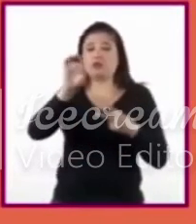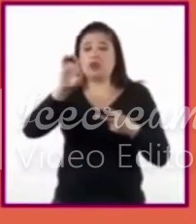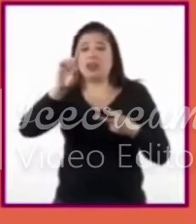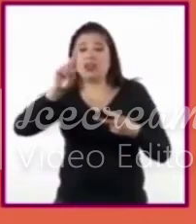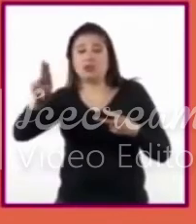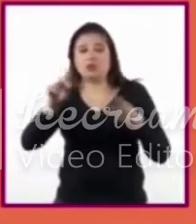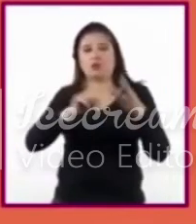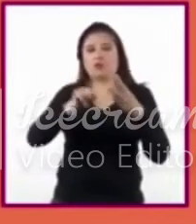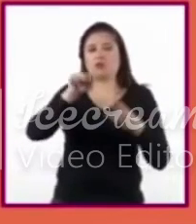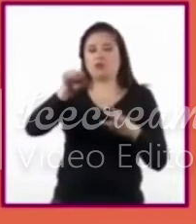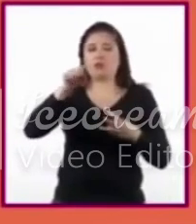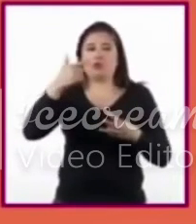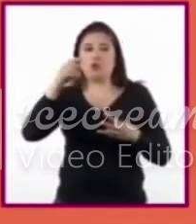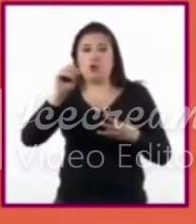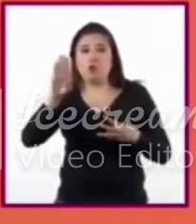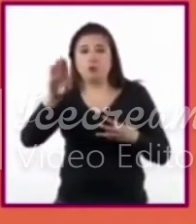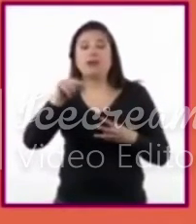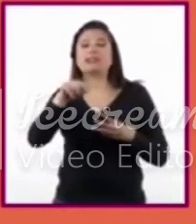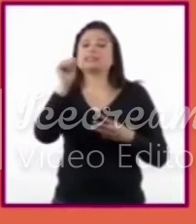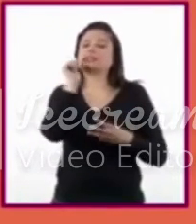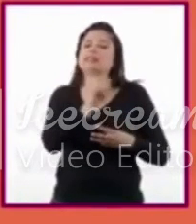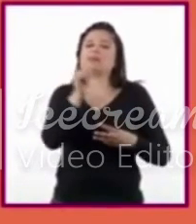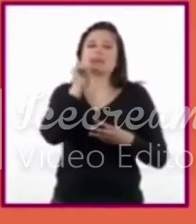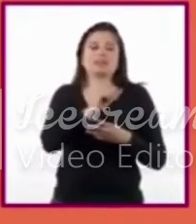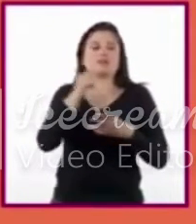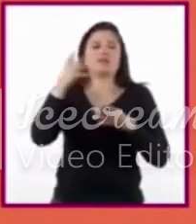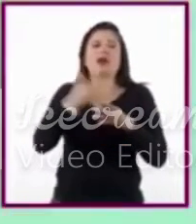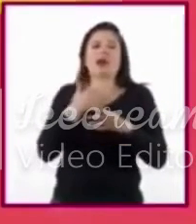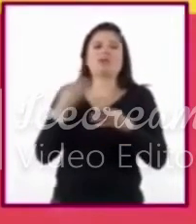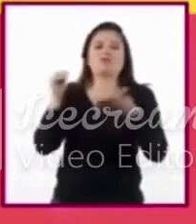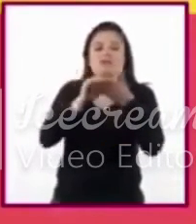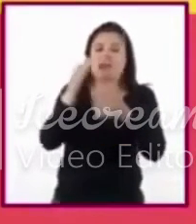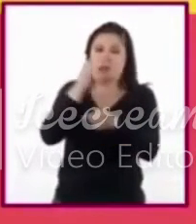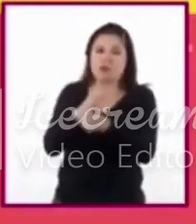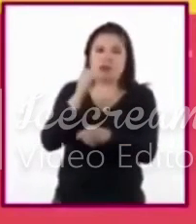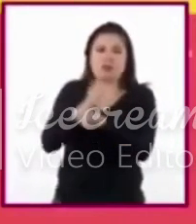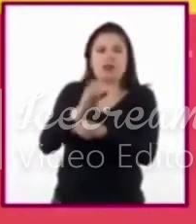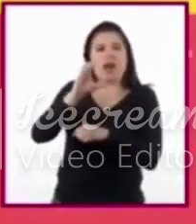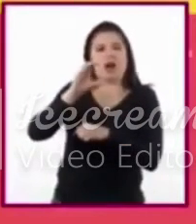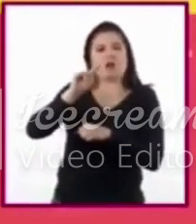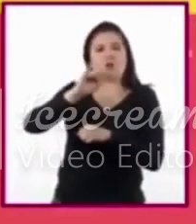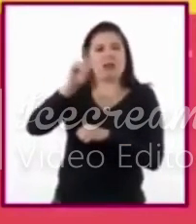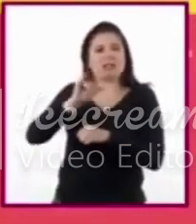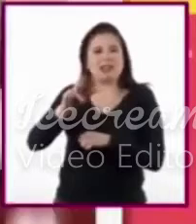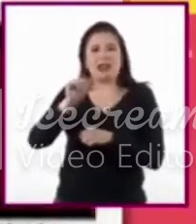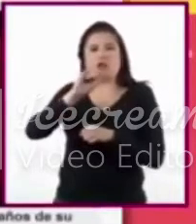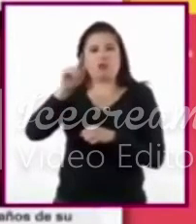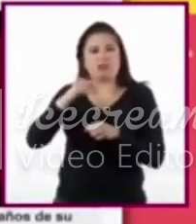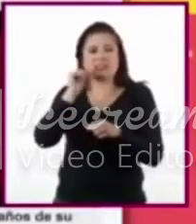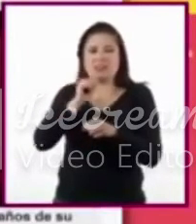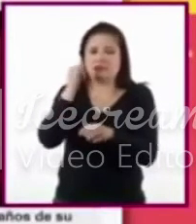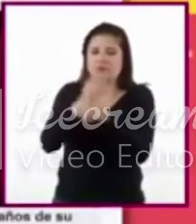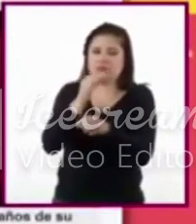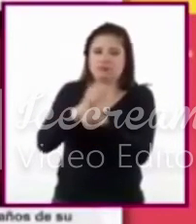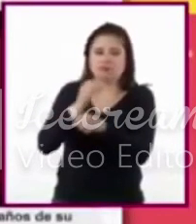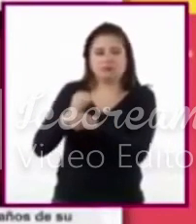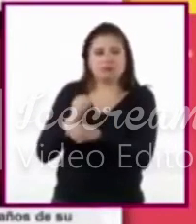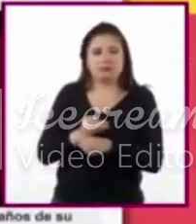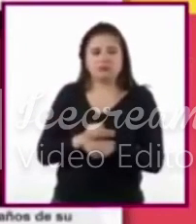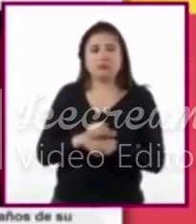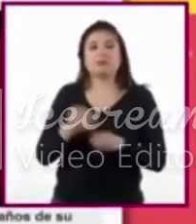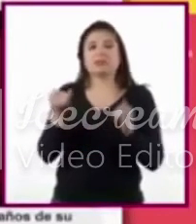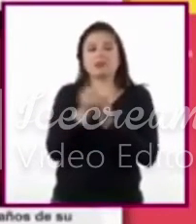y .gov actualizan sus contenidos constantemente. También hay bibliotecas en línea para consultar